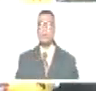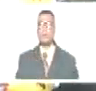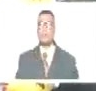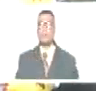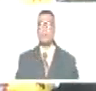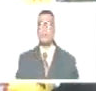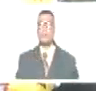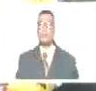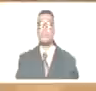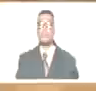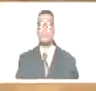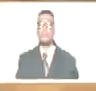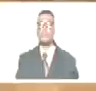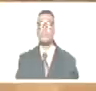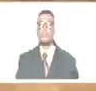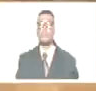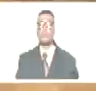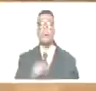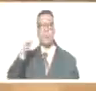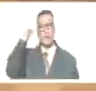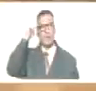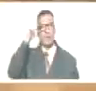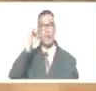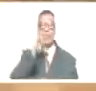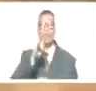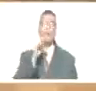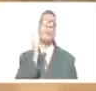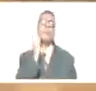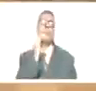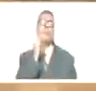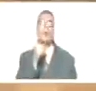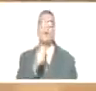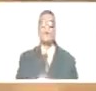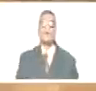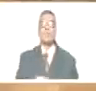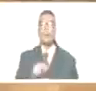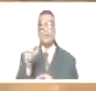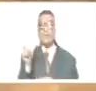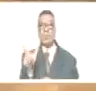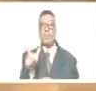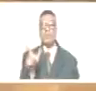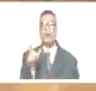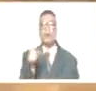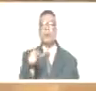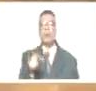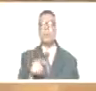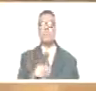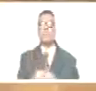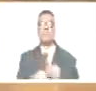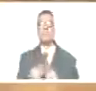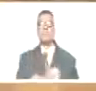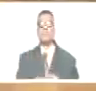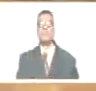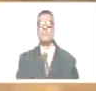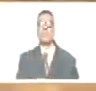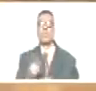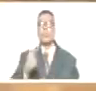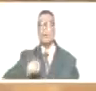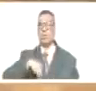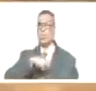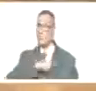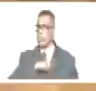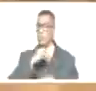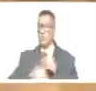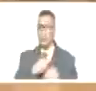que los días lunes, por ejemplo, da el Partido Socialista Unido de Venezuela. Y hemos sido consecuentes con lo que